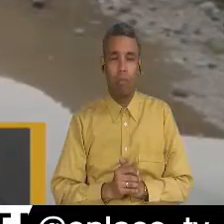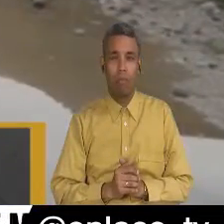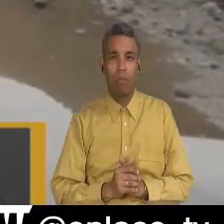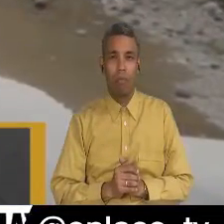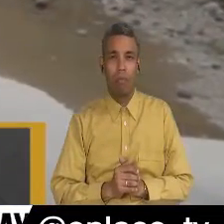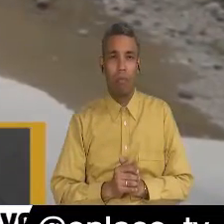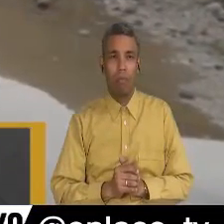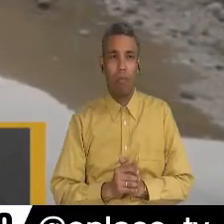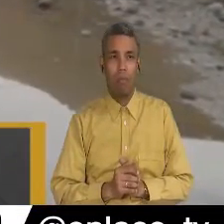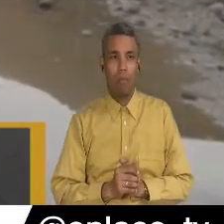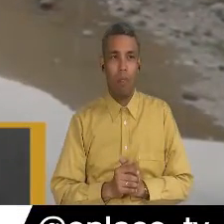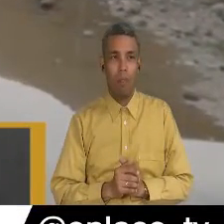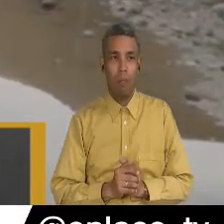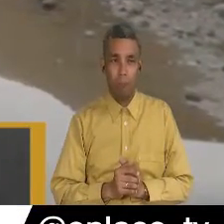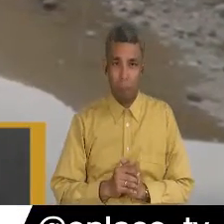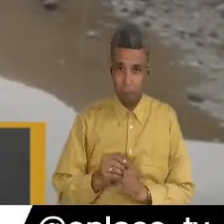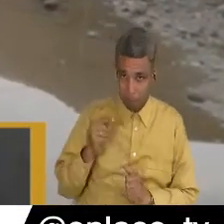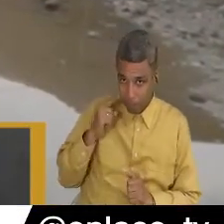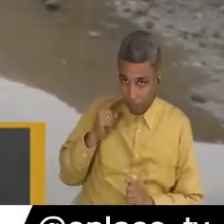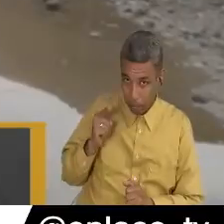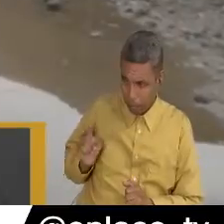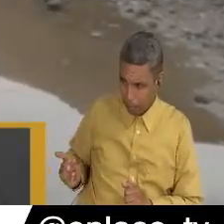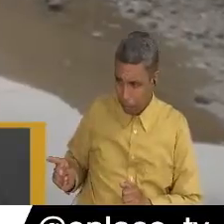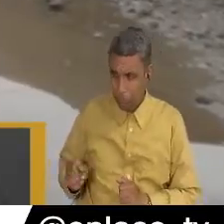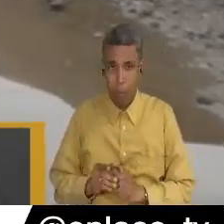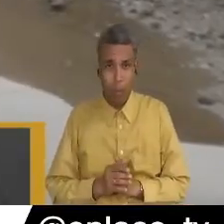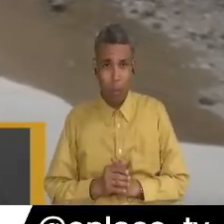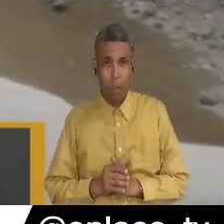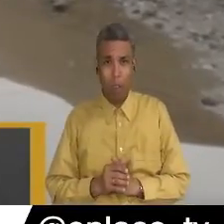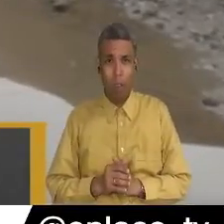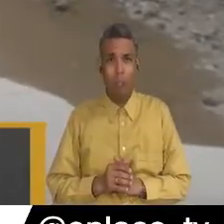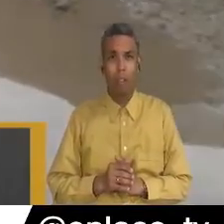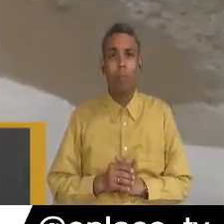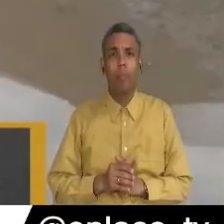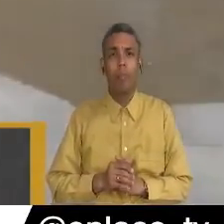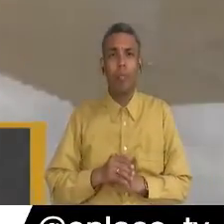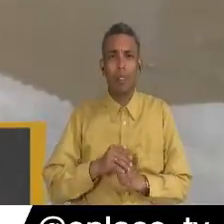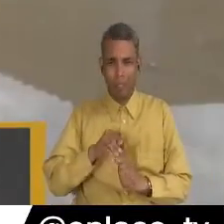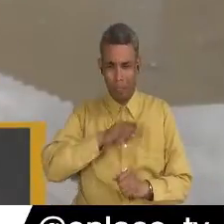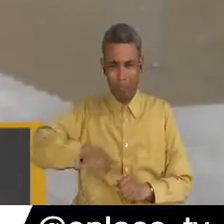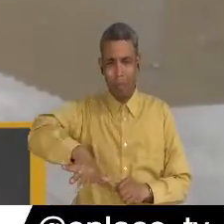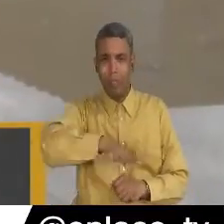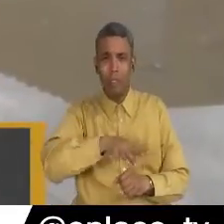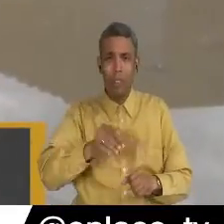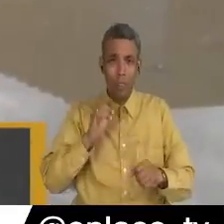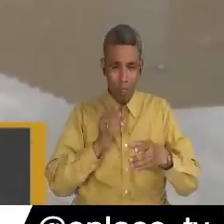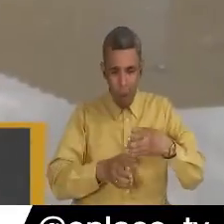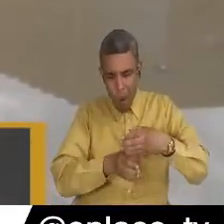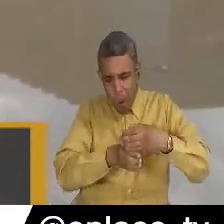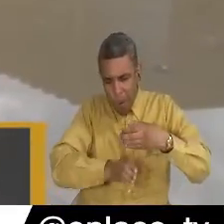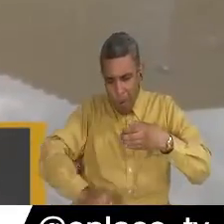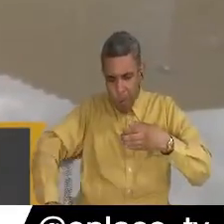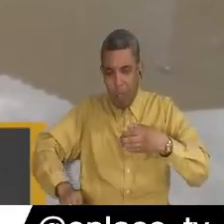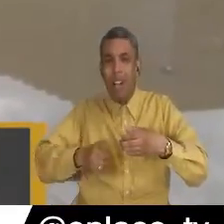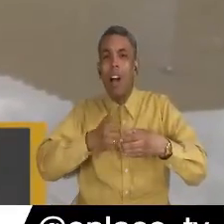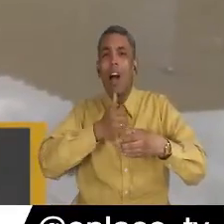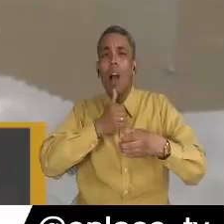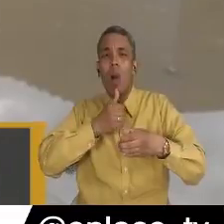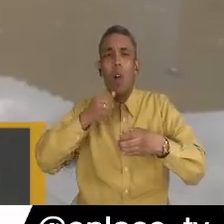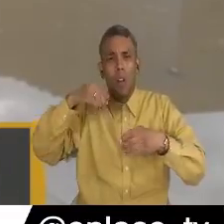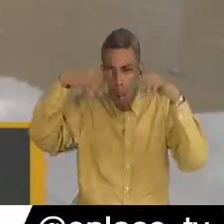Por su parte, este reportero ciudadano denuncia que el recolector de agua lluvia de su sector está al borde del colapso y advierte que las lluvias